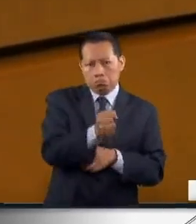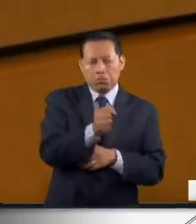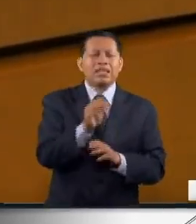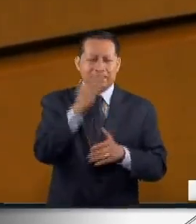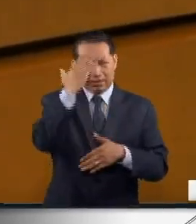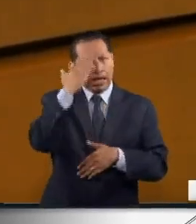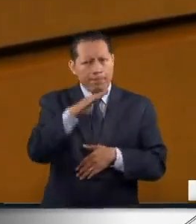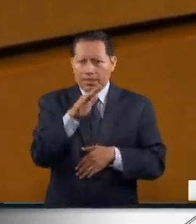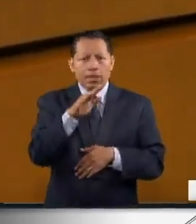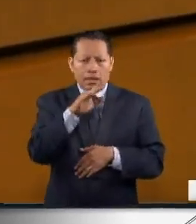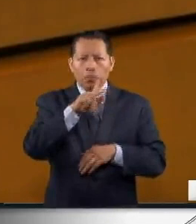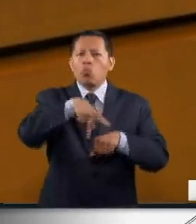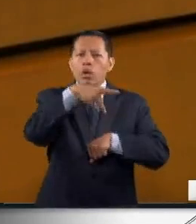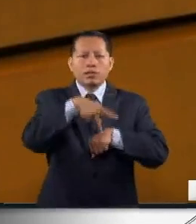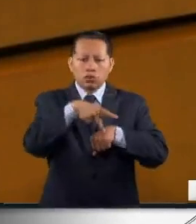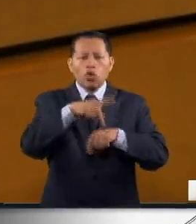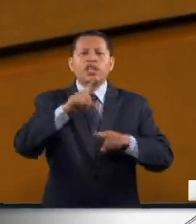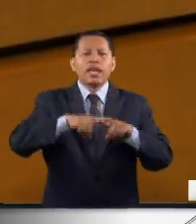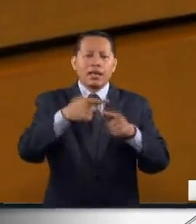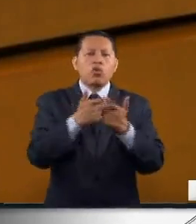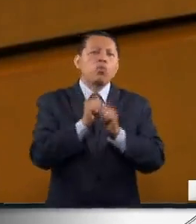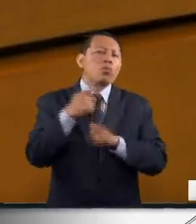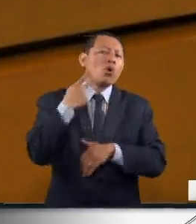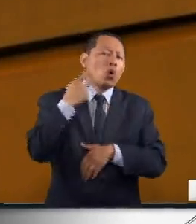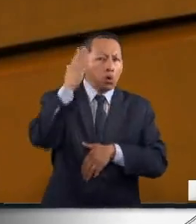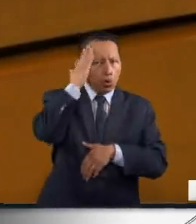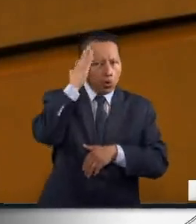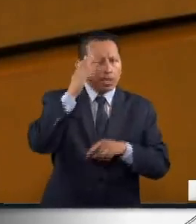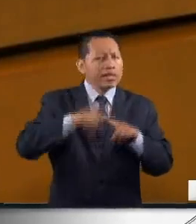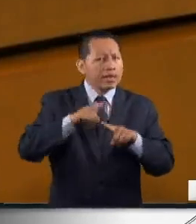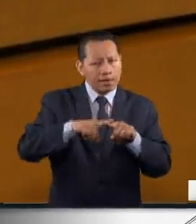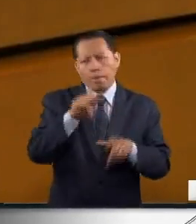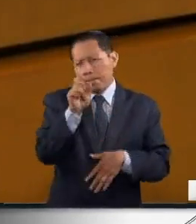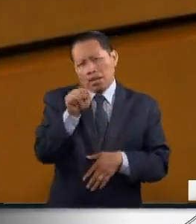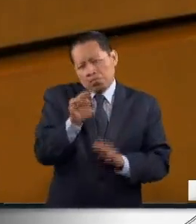Acción Nacional, pero mal hacen en